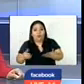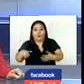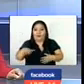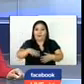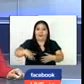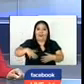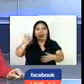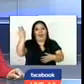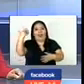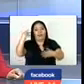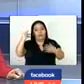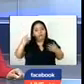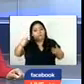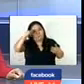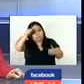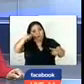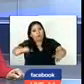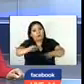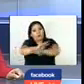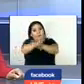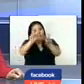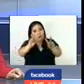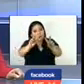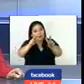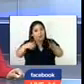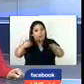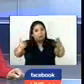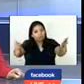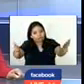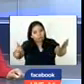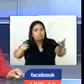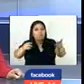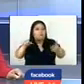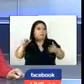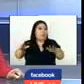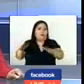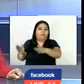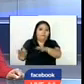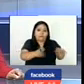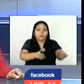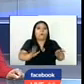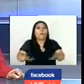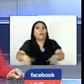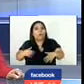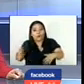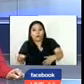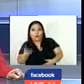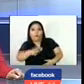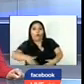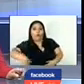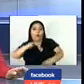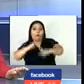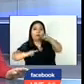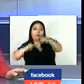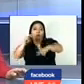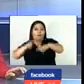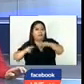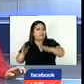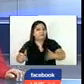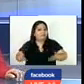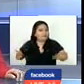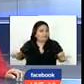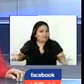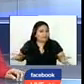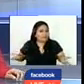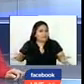a la reconciliación fueron retiradas por las autoridades. En el lugar va a ser construido un nuevo espacio público y veamos